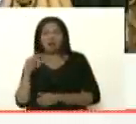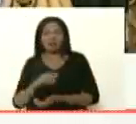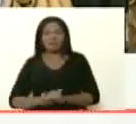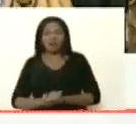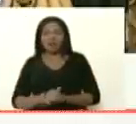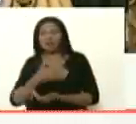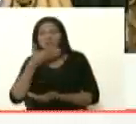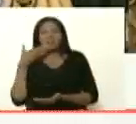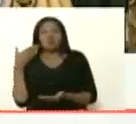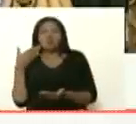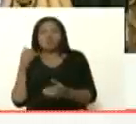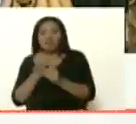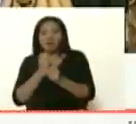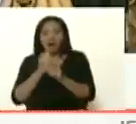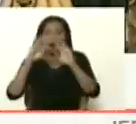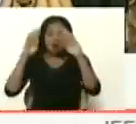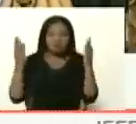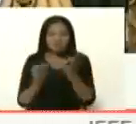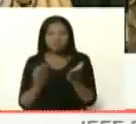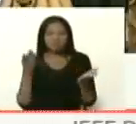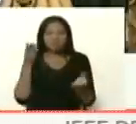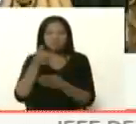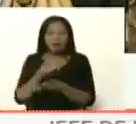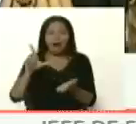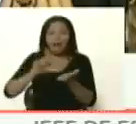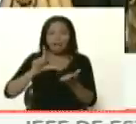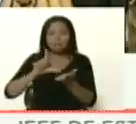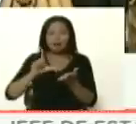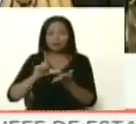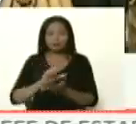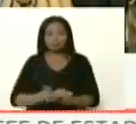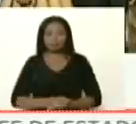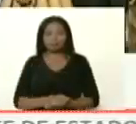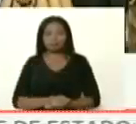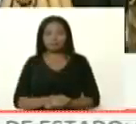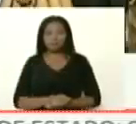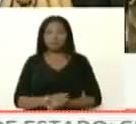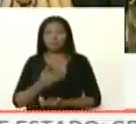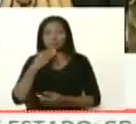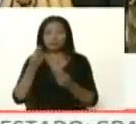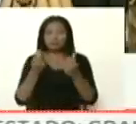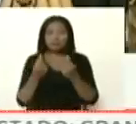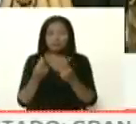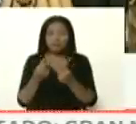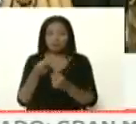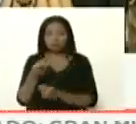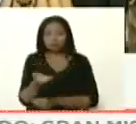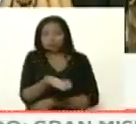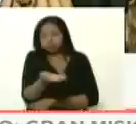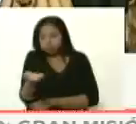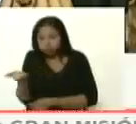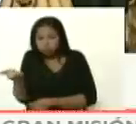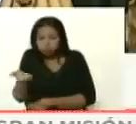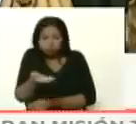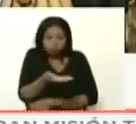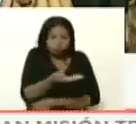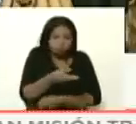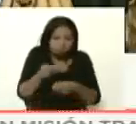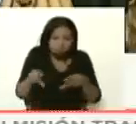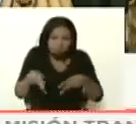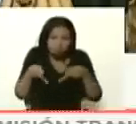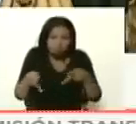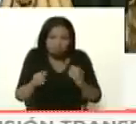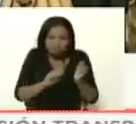del mundo. Llegaban a Lima a pedir plata en las calles, a lavar